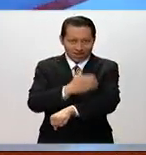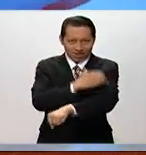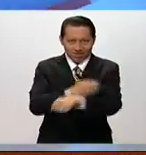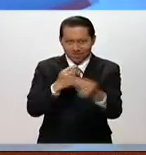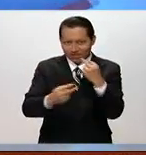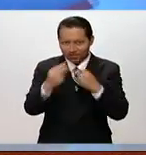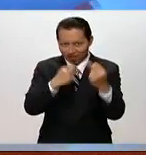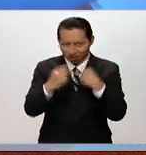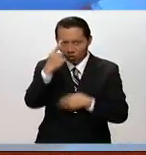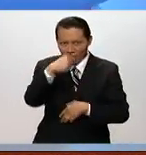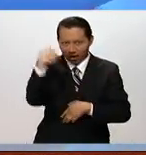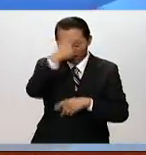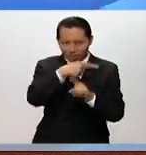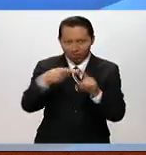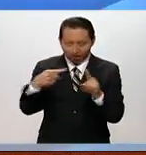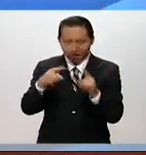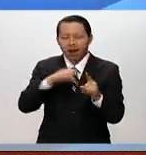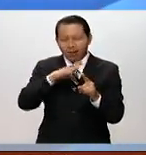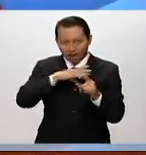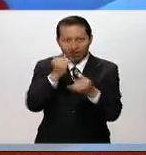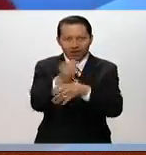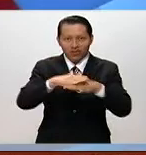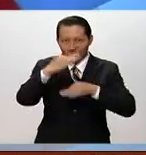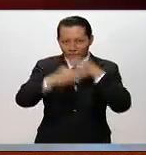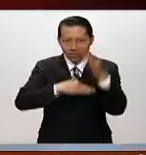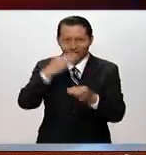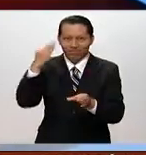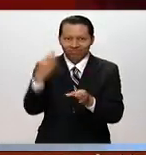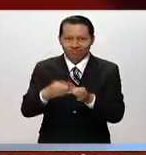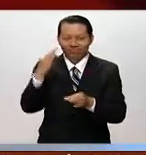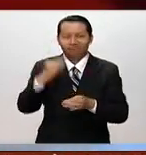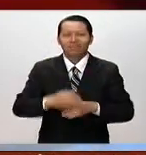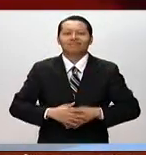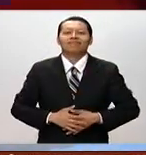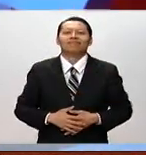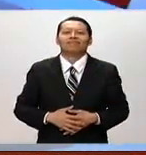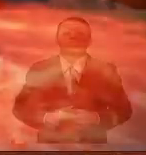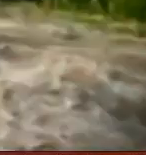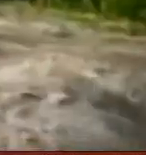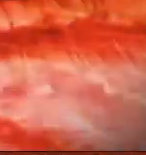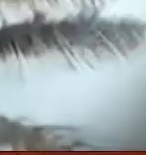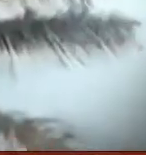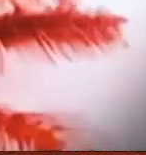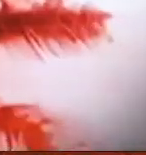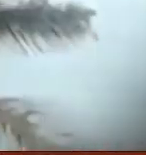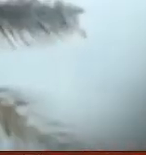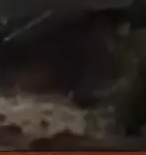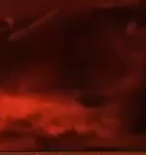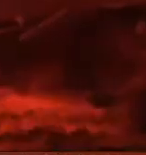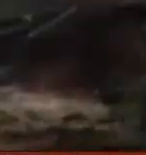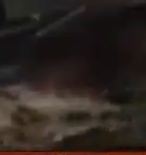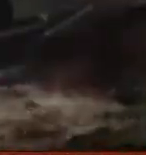esta hora y media. Este es su informativo. Le tenemos la noticia al día.